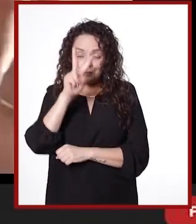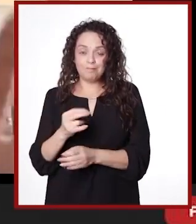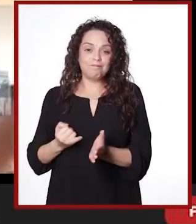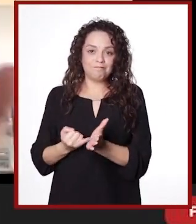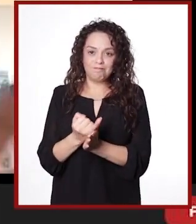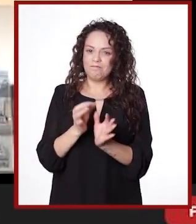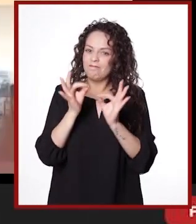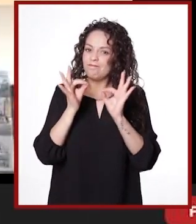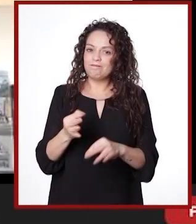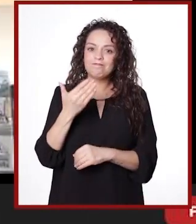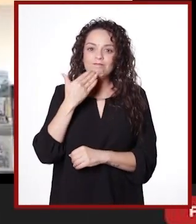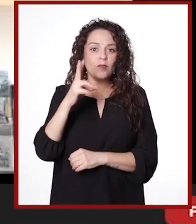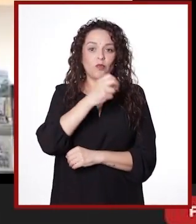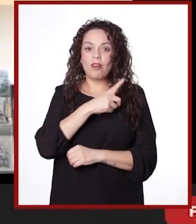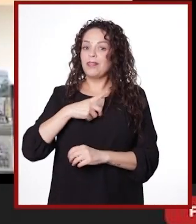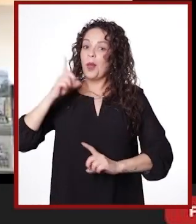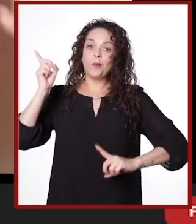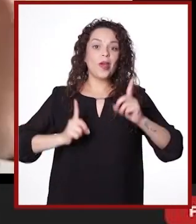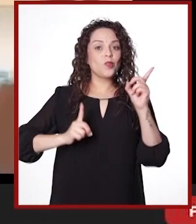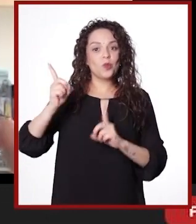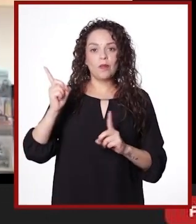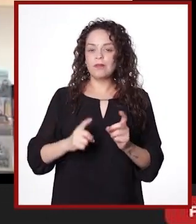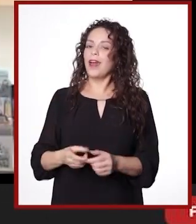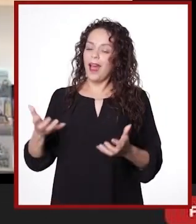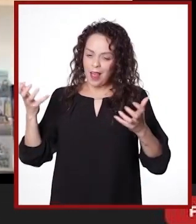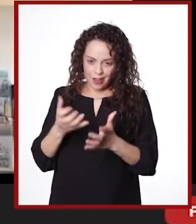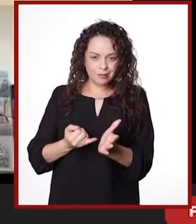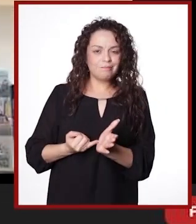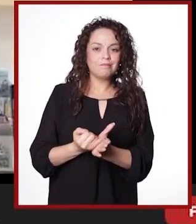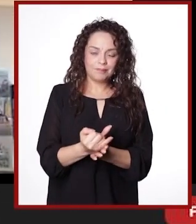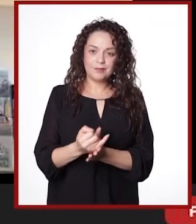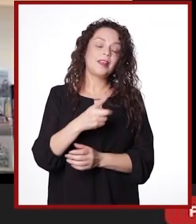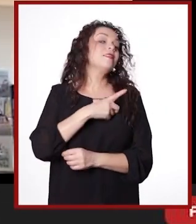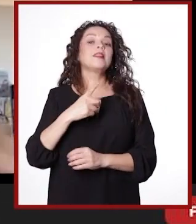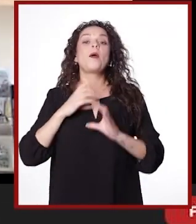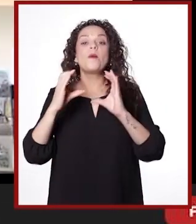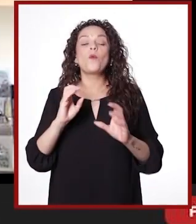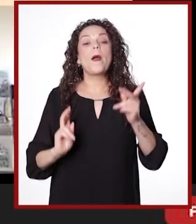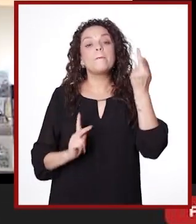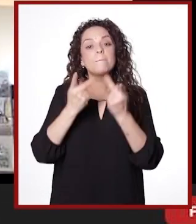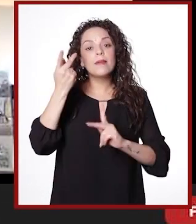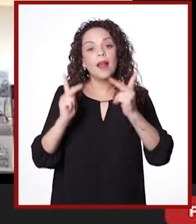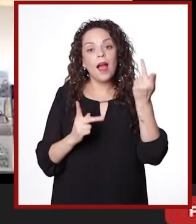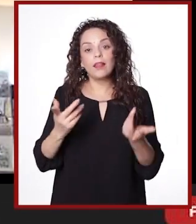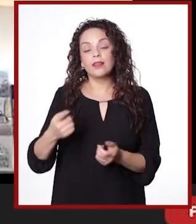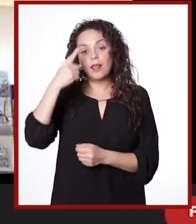no pueden dudar si toman o no. Pónganse a cuidar plantas, a crecer su